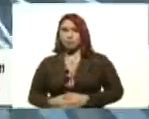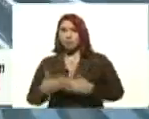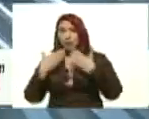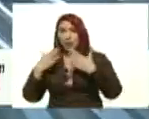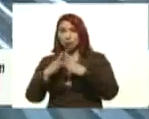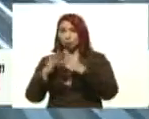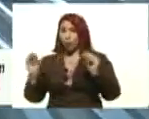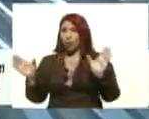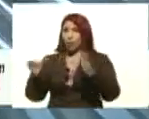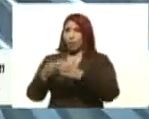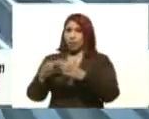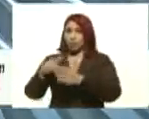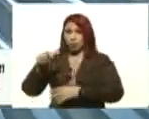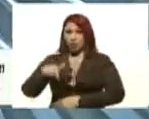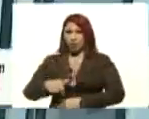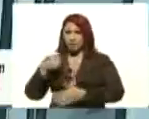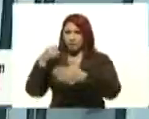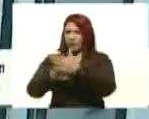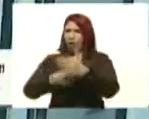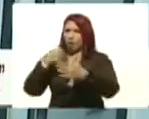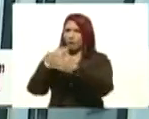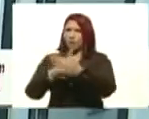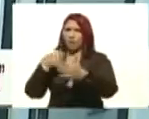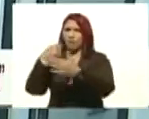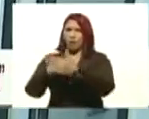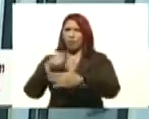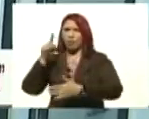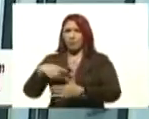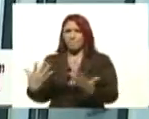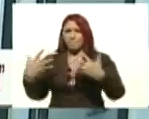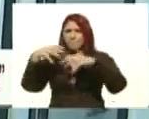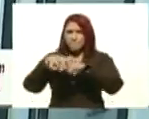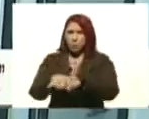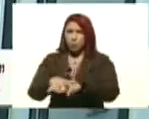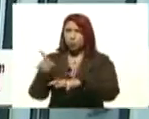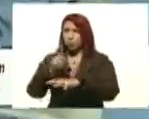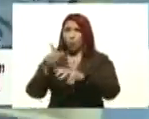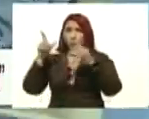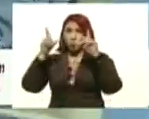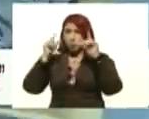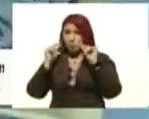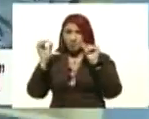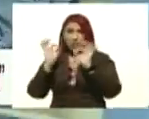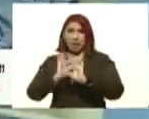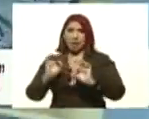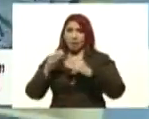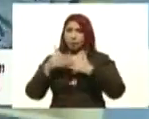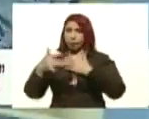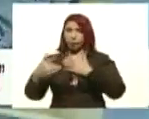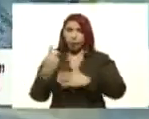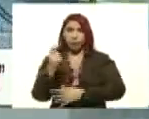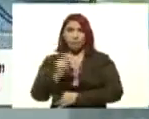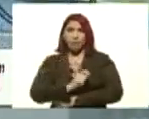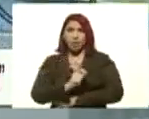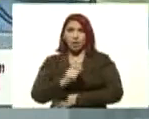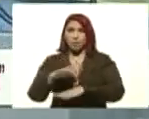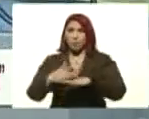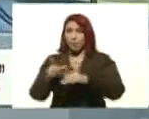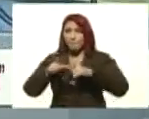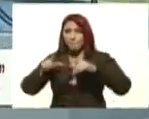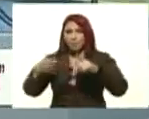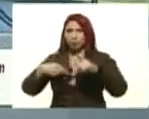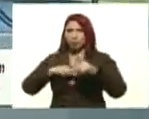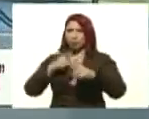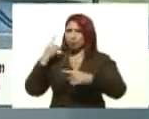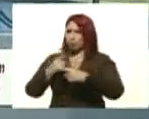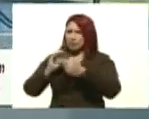el equipo que aquí ha estado batallando, que ha estado integrado. No han dormido, hermano presidente, durante un mes, porque estos espacios tuvimos